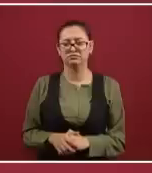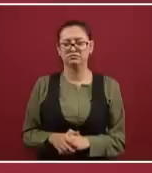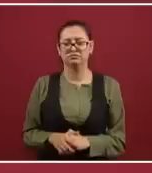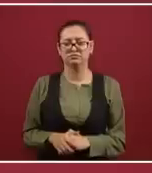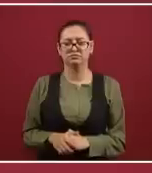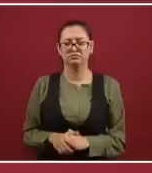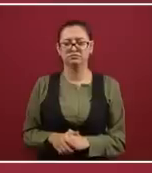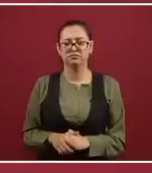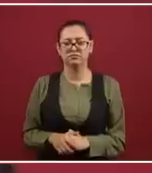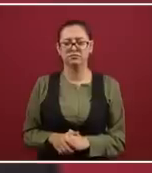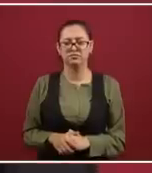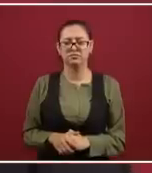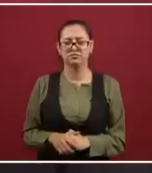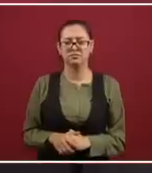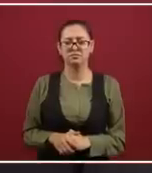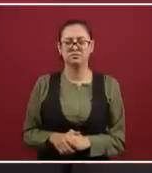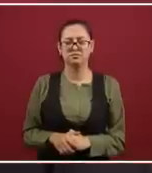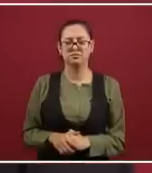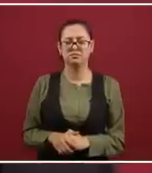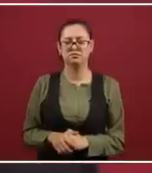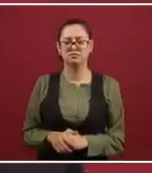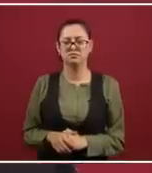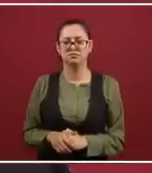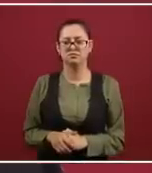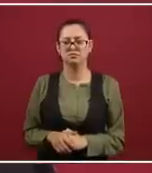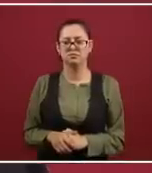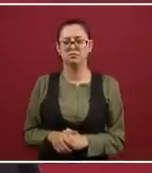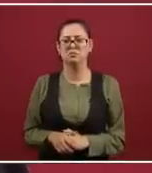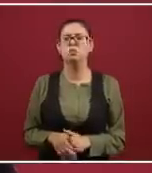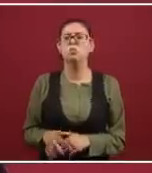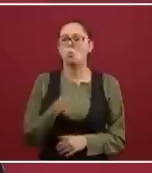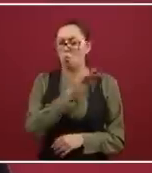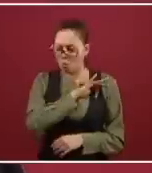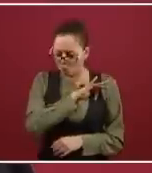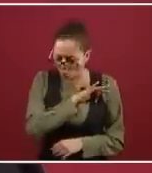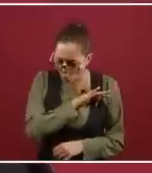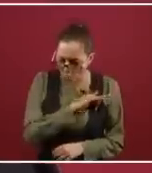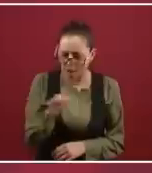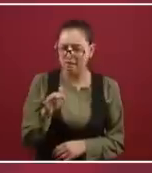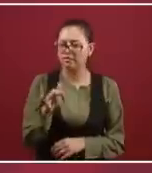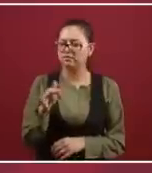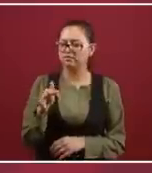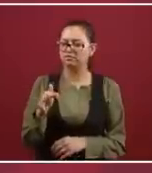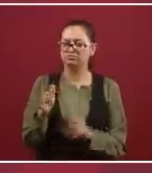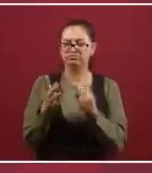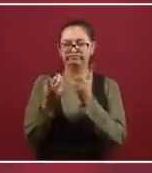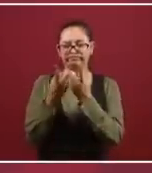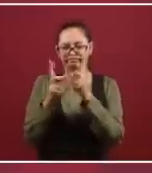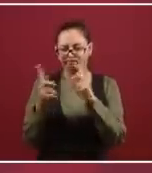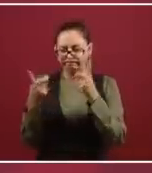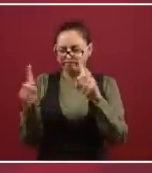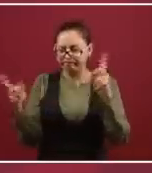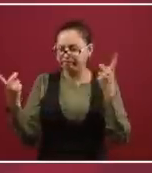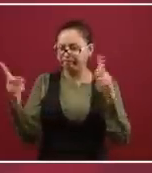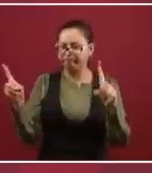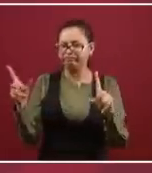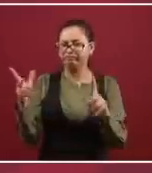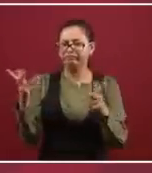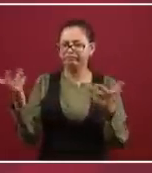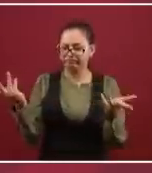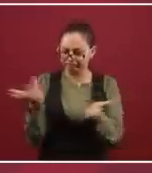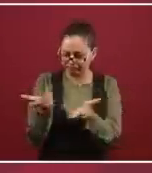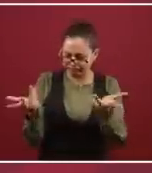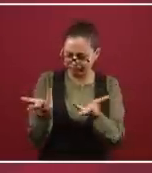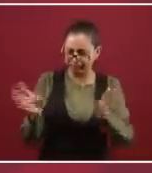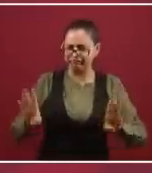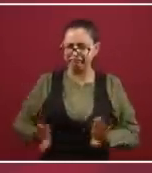tienes la posibilidad de desarrollarte como una persona de